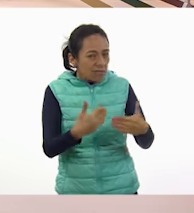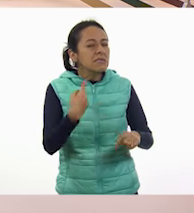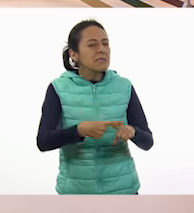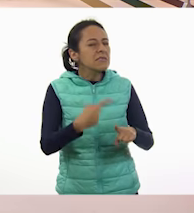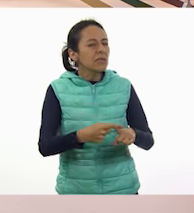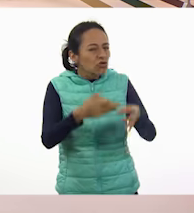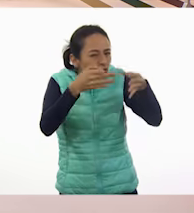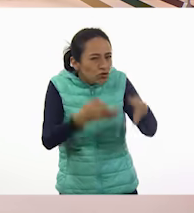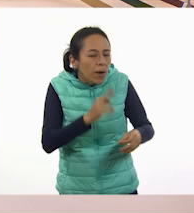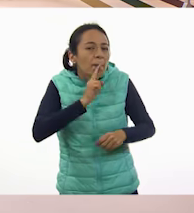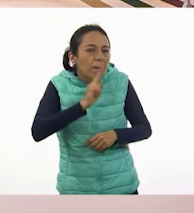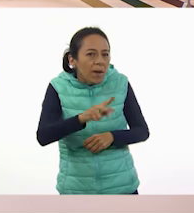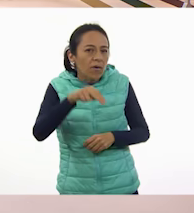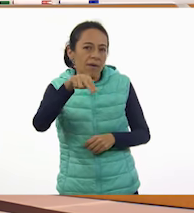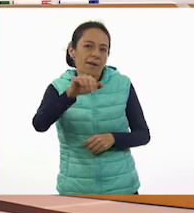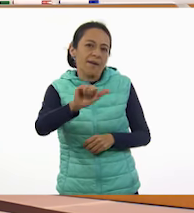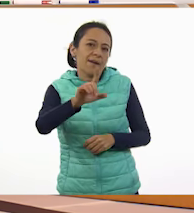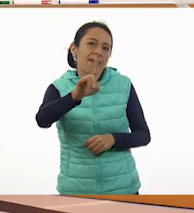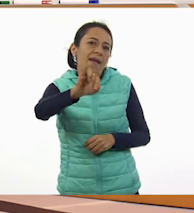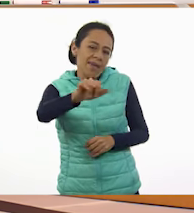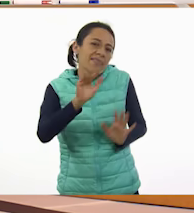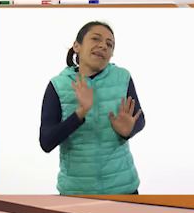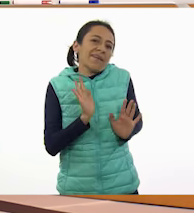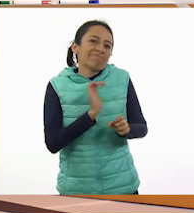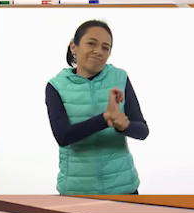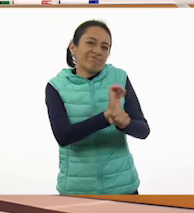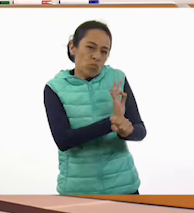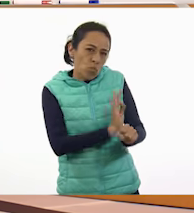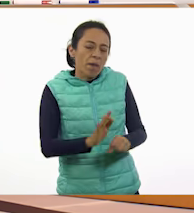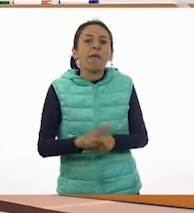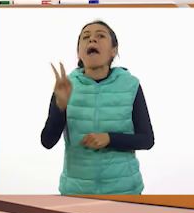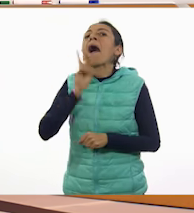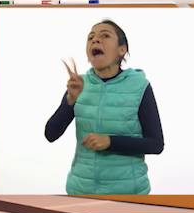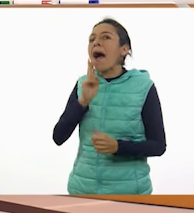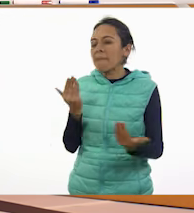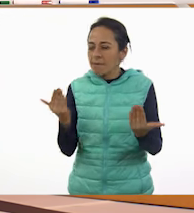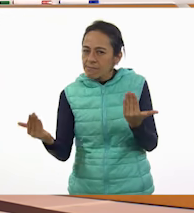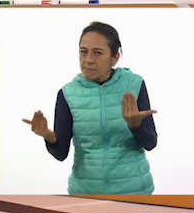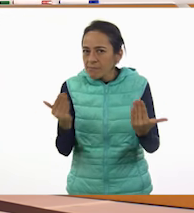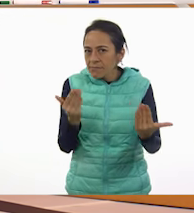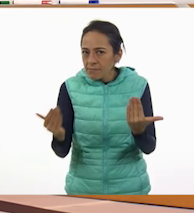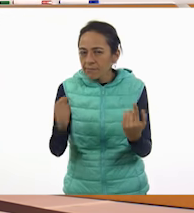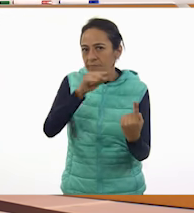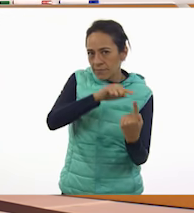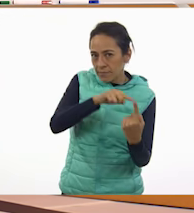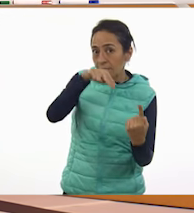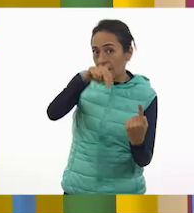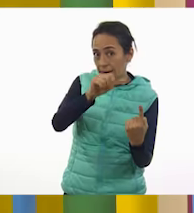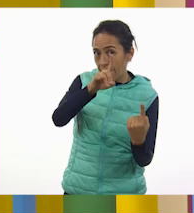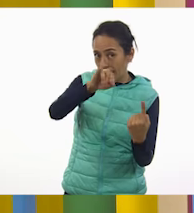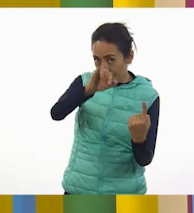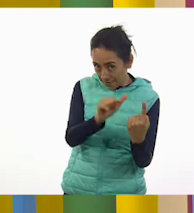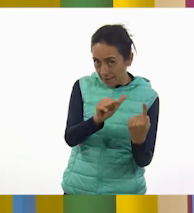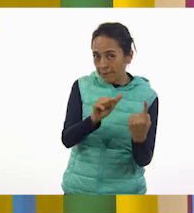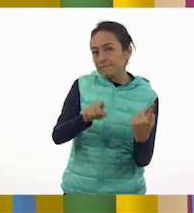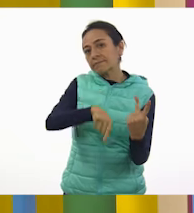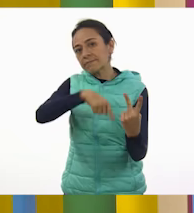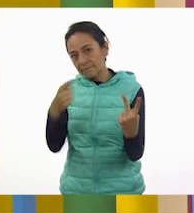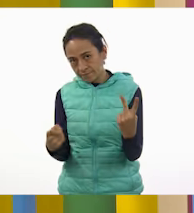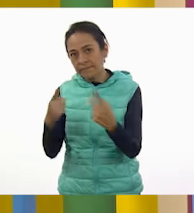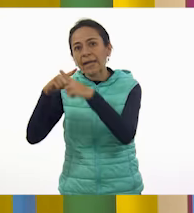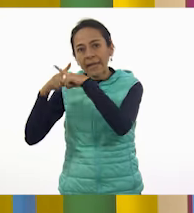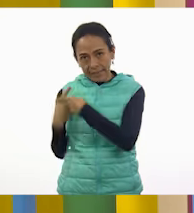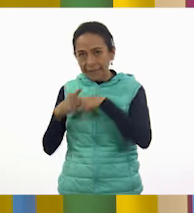Sí, hagamos un ejercicio. Pues sí, ¿no? ¿Qué cosas tienen en común Nadia y Cristina? A ver,